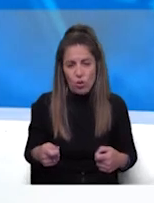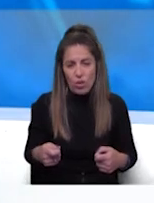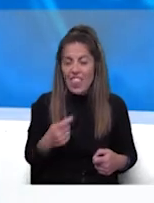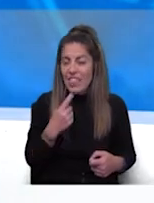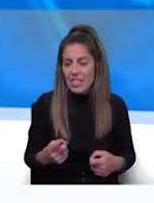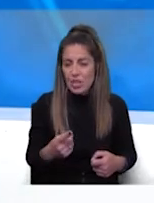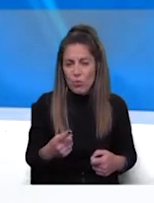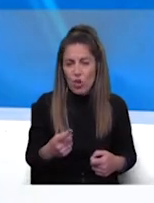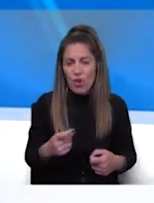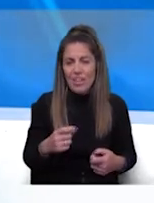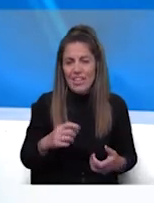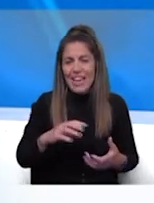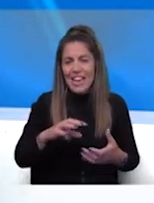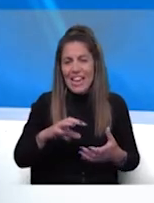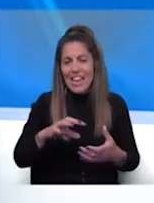Decimos que el crimen organizado